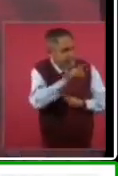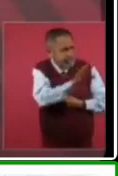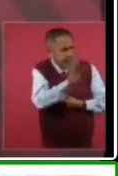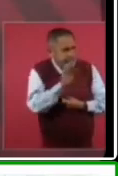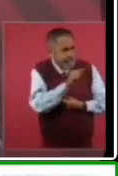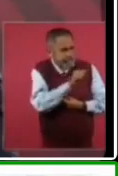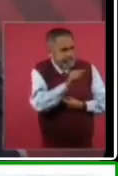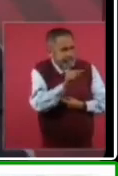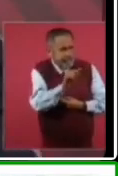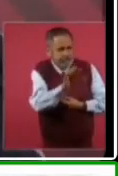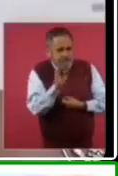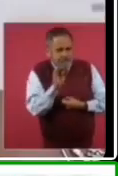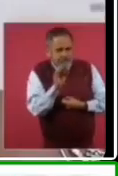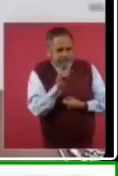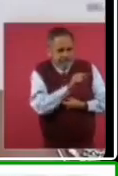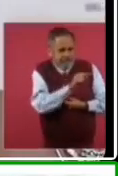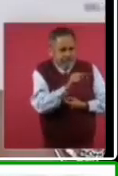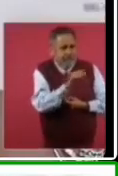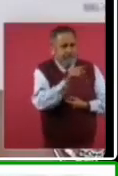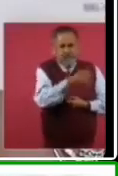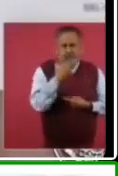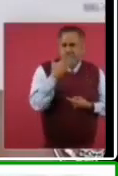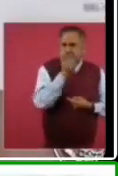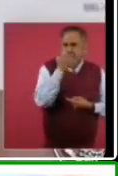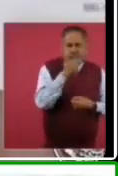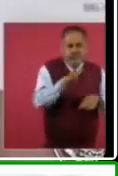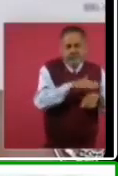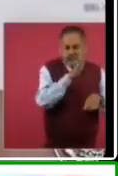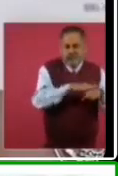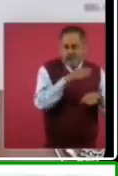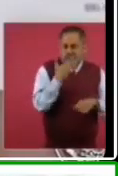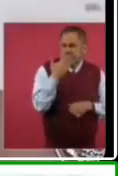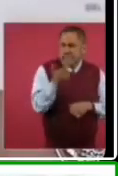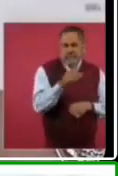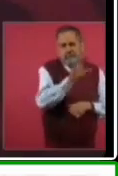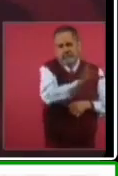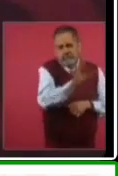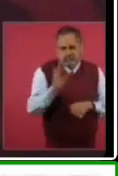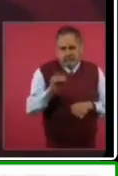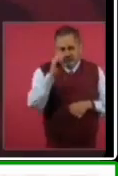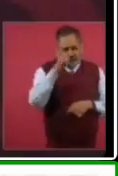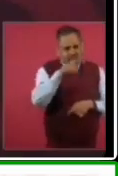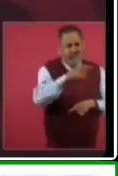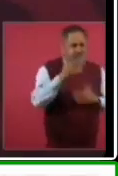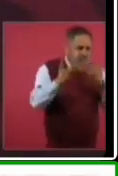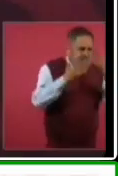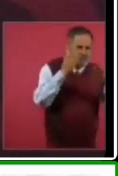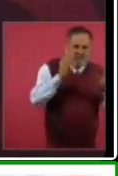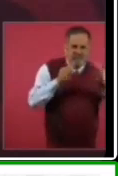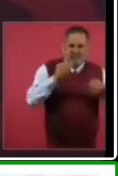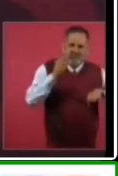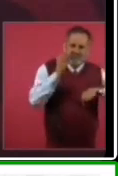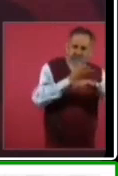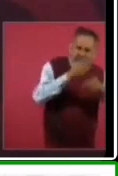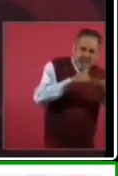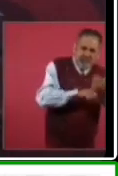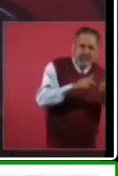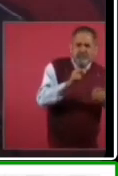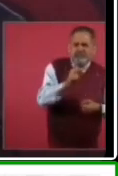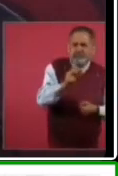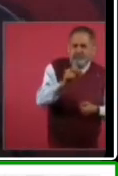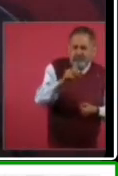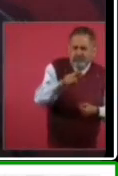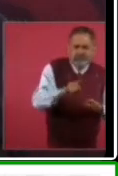Usted fue buen alumno para cuestiones penales, para cuestiones civiles.